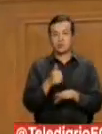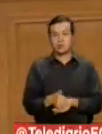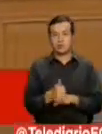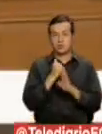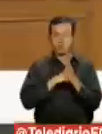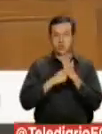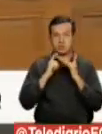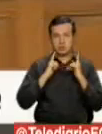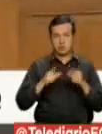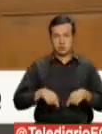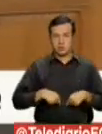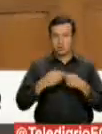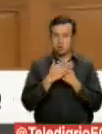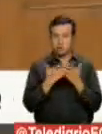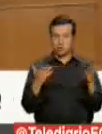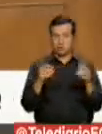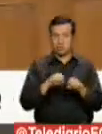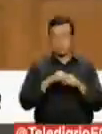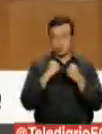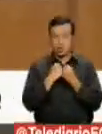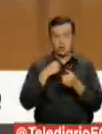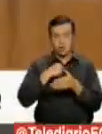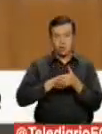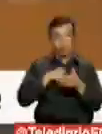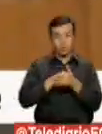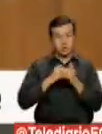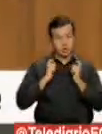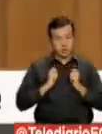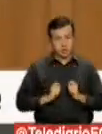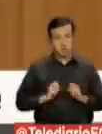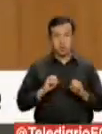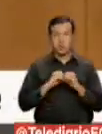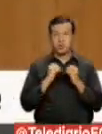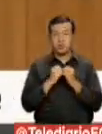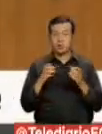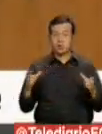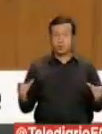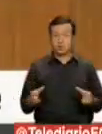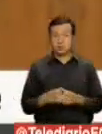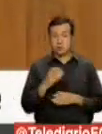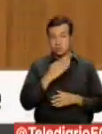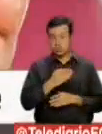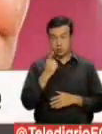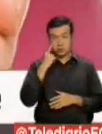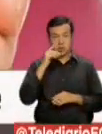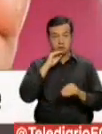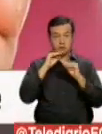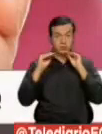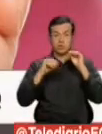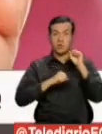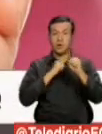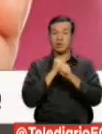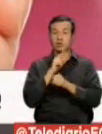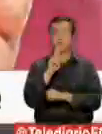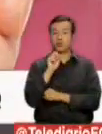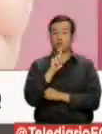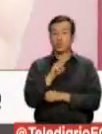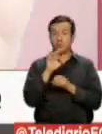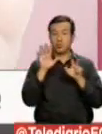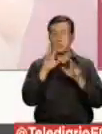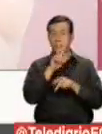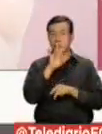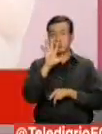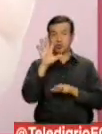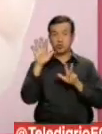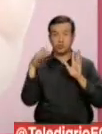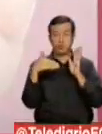del Ministerio de Salud, de la Sociedad de Lucha contra el Cáncer y organizaciones de la sociedad civil, se indicó que en 2018 se presentaron 28.000